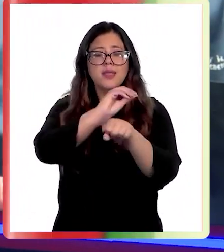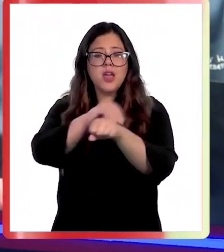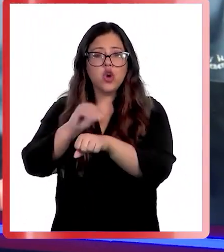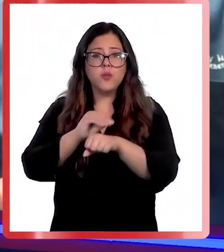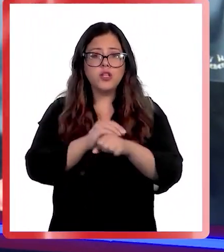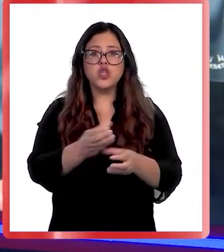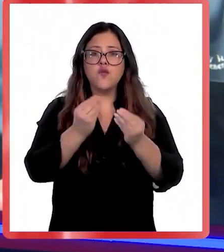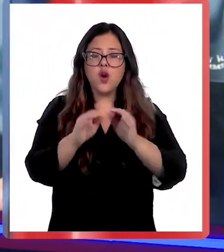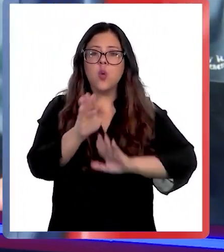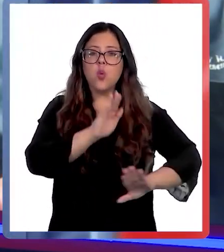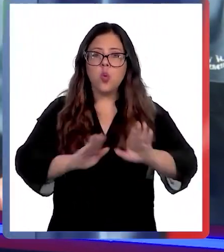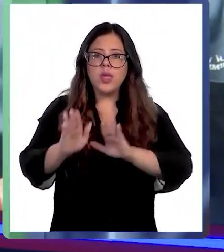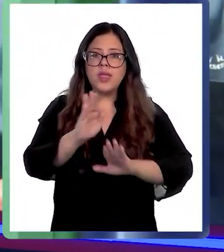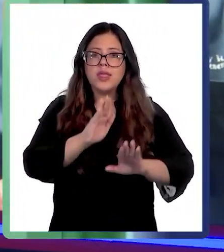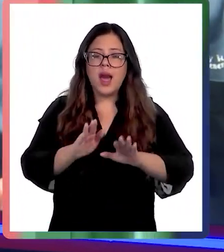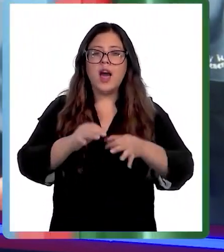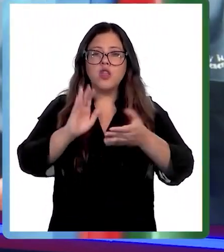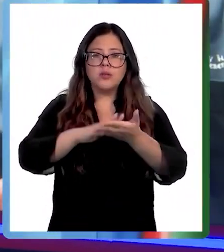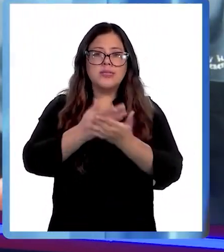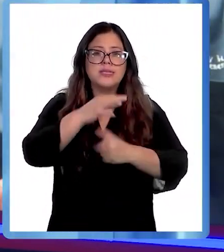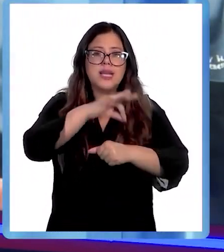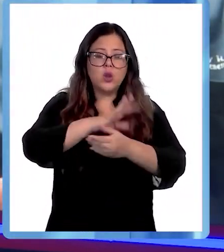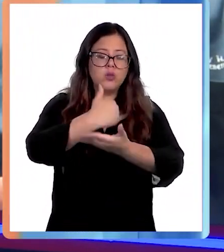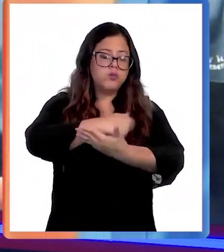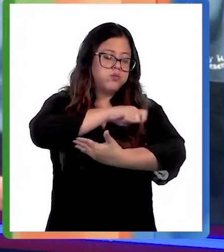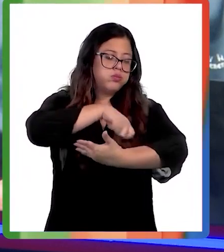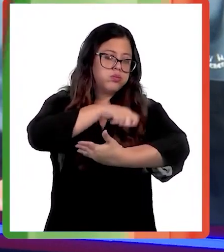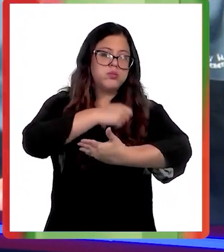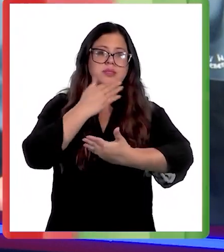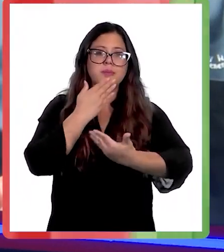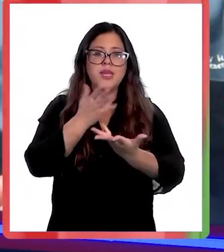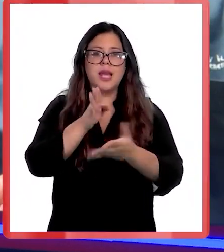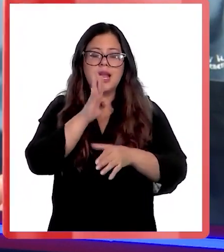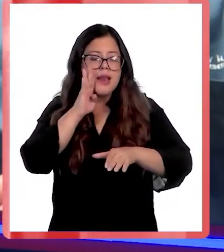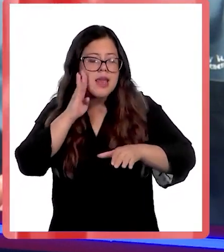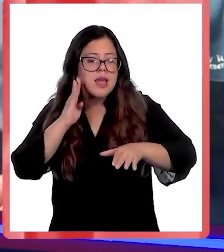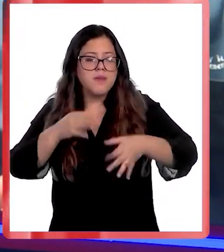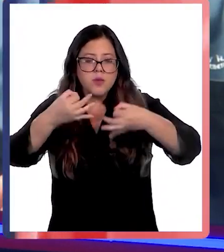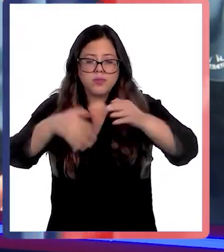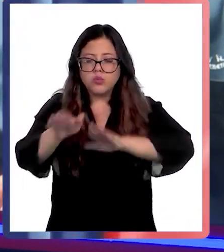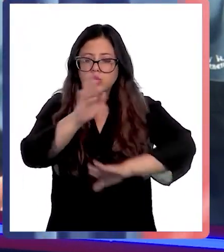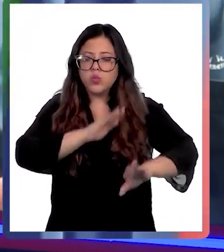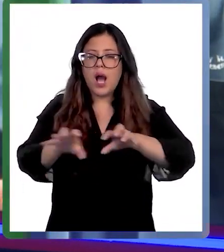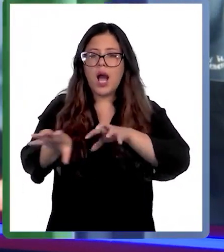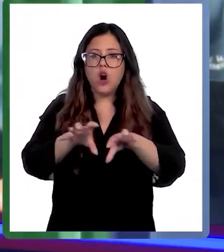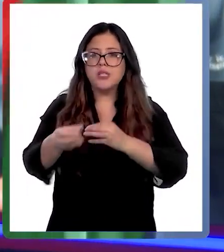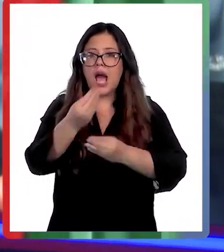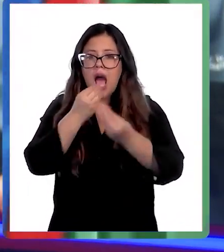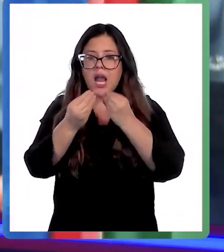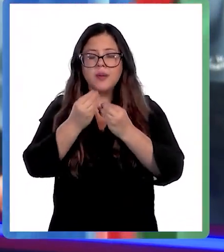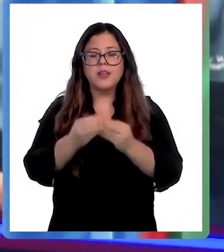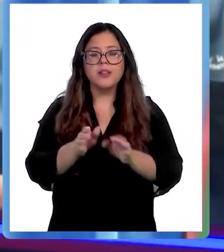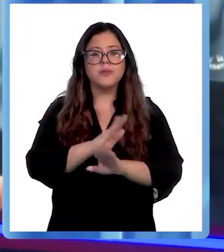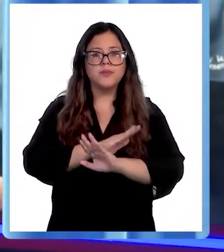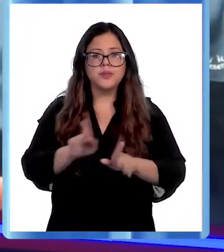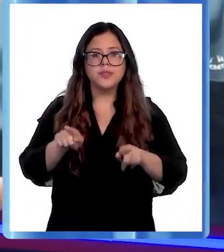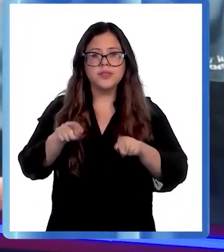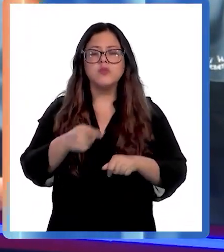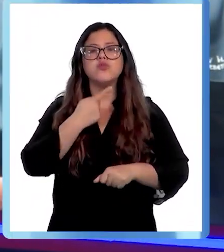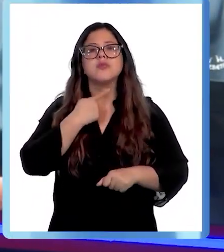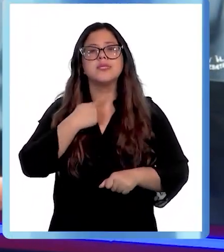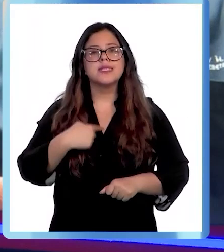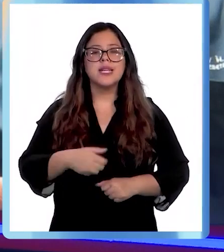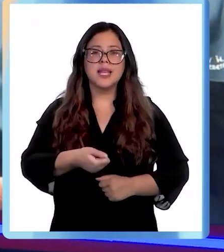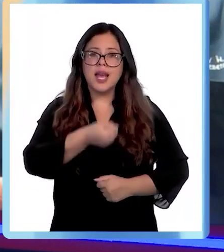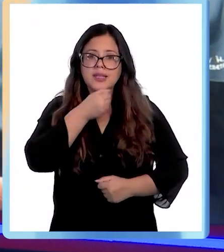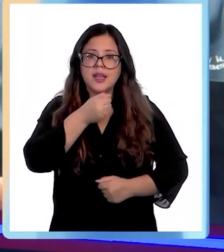esta recomendación al buen cuidado de la higiene en la cocina, la limpieza correcta y la preservación correcta de los alimentos, terminamos